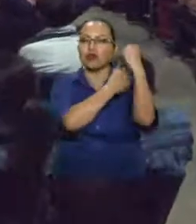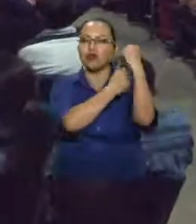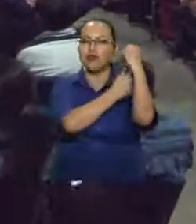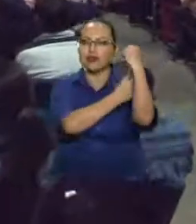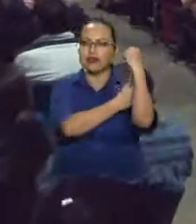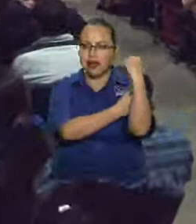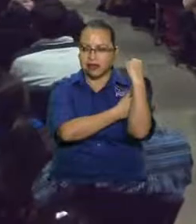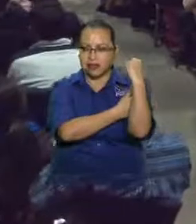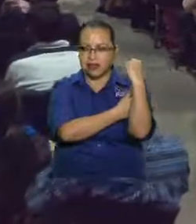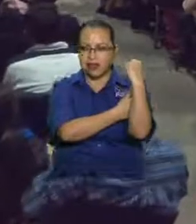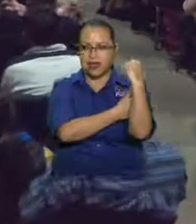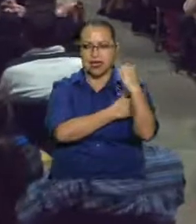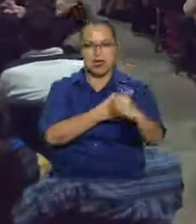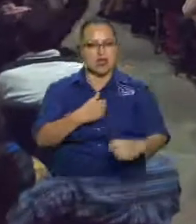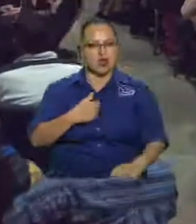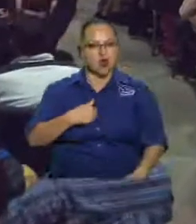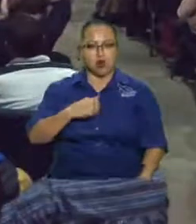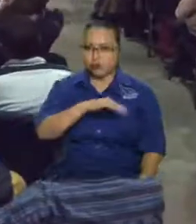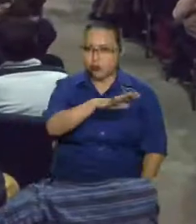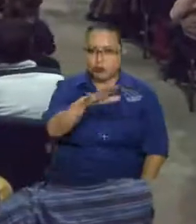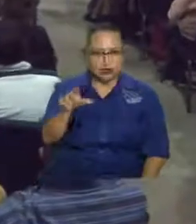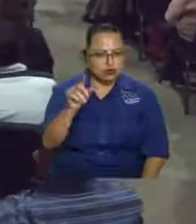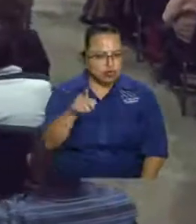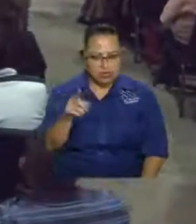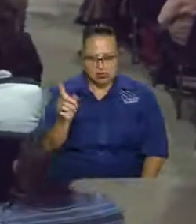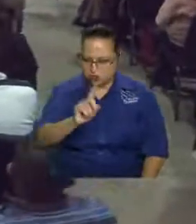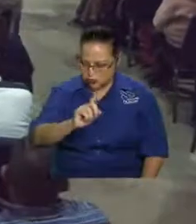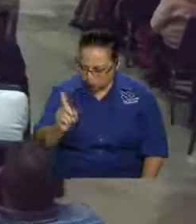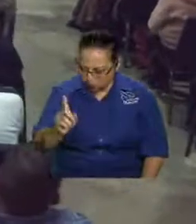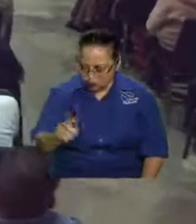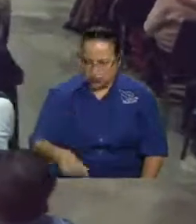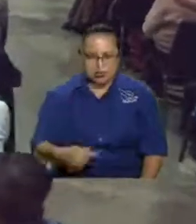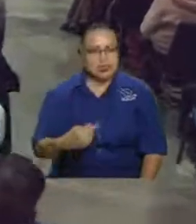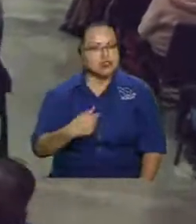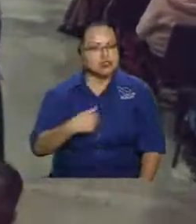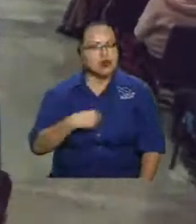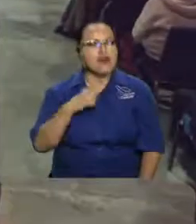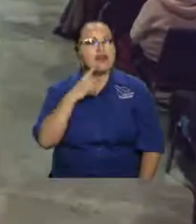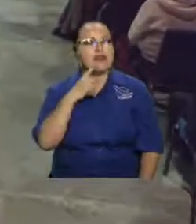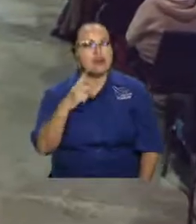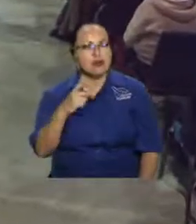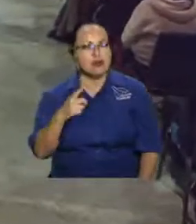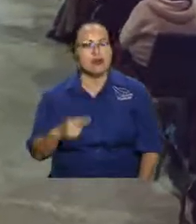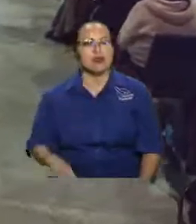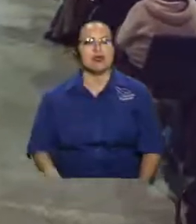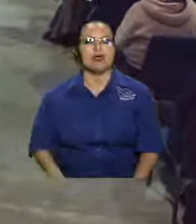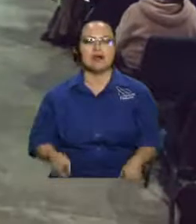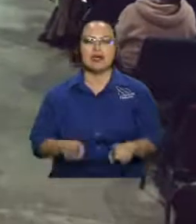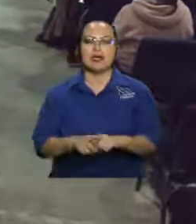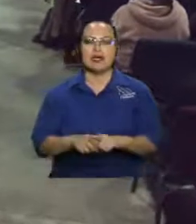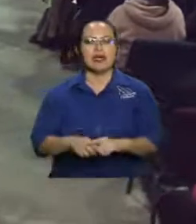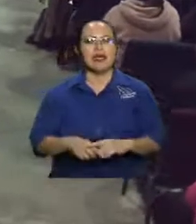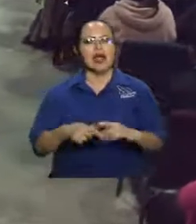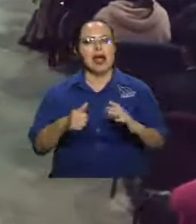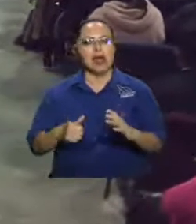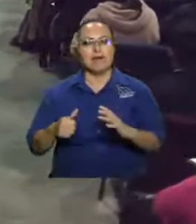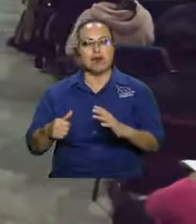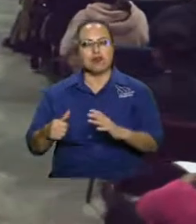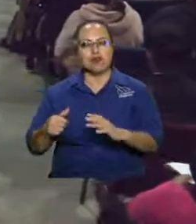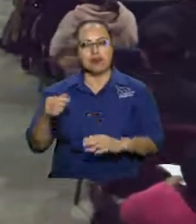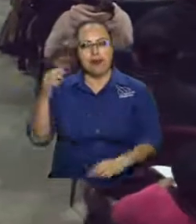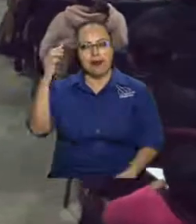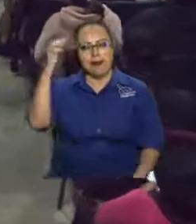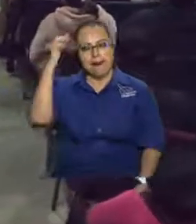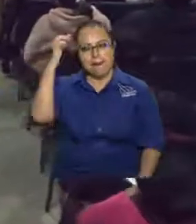autoridad, y no lo estoy diciendo para ponerme sobre usted, si alguien lo piensa así, mire qué hace, pero yo lo estoy diciendo de esta manera, porque el apóstol Pablo dijo, a